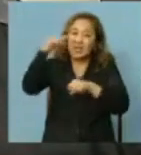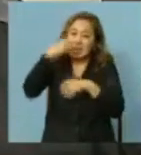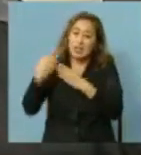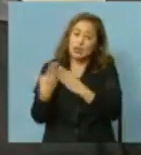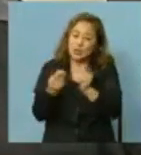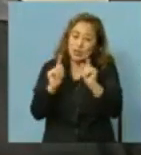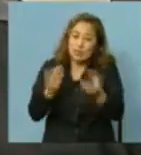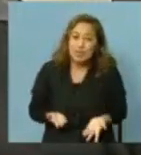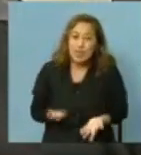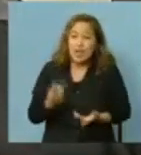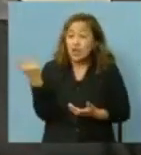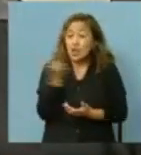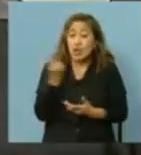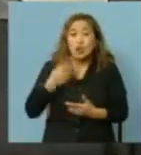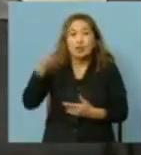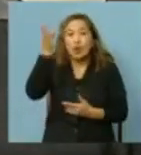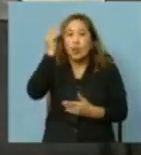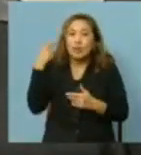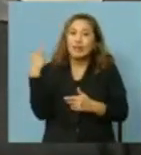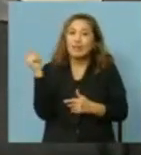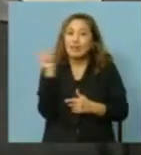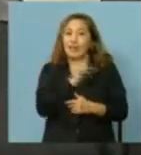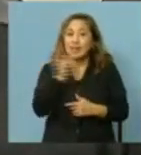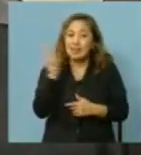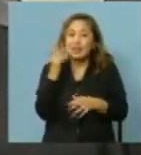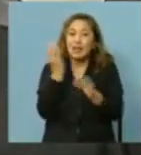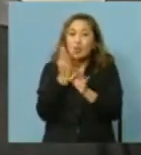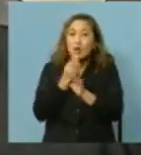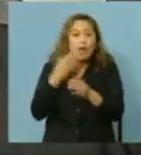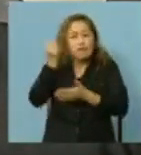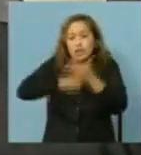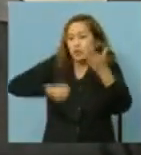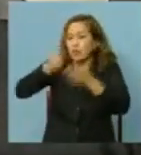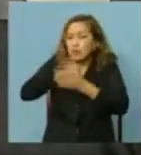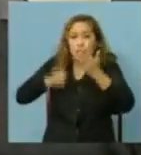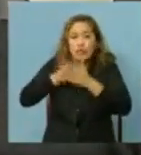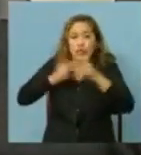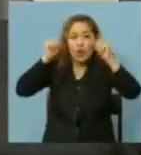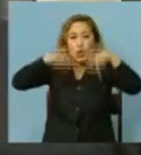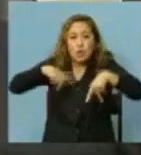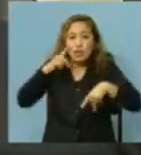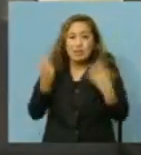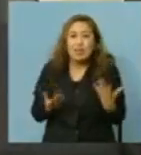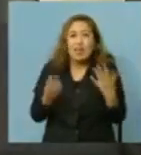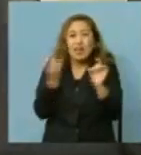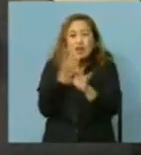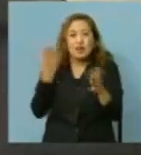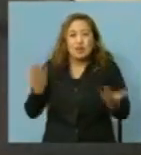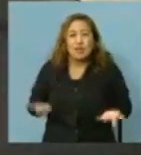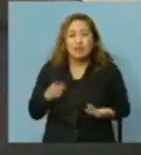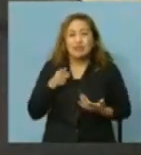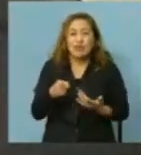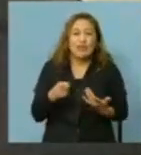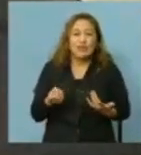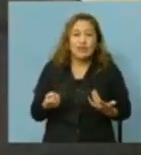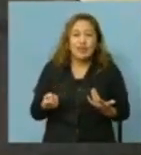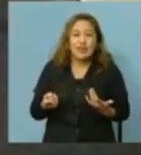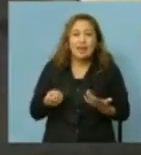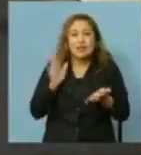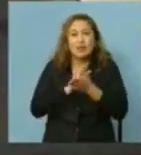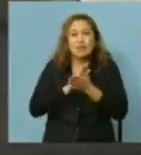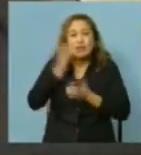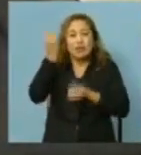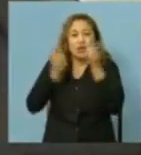7. Fueron los únicos que se acordaron de nosotros, después todo a pulmón. Y hoy en día, como está la educación y como está la